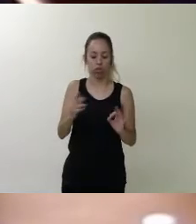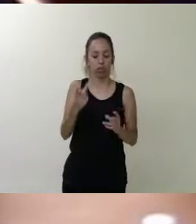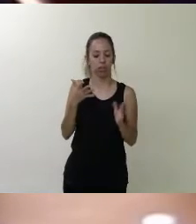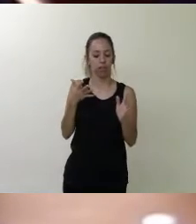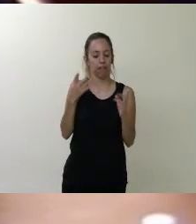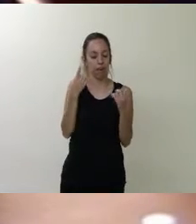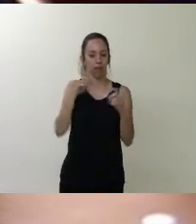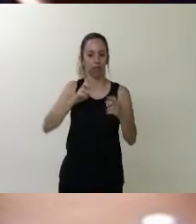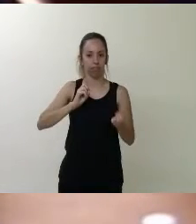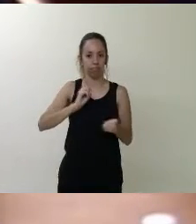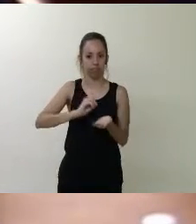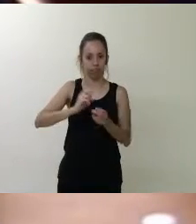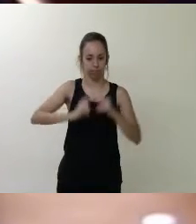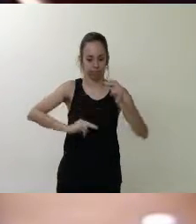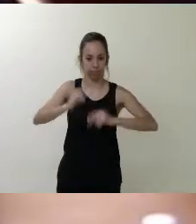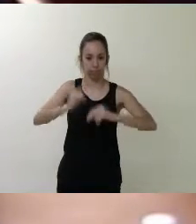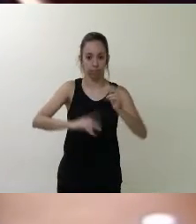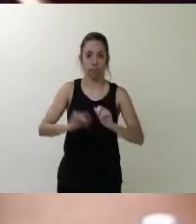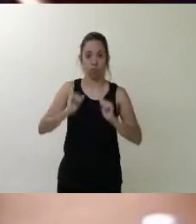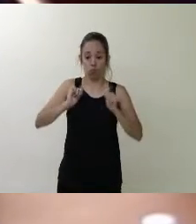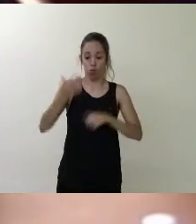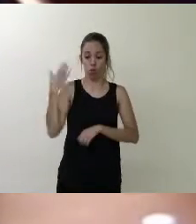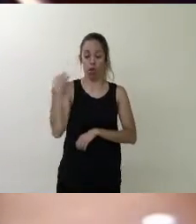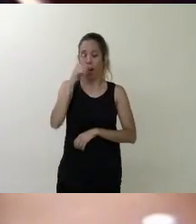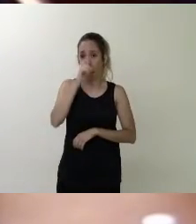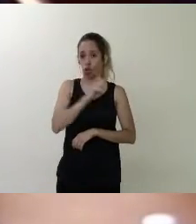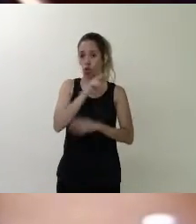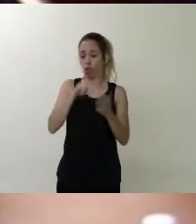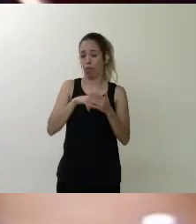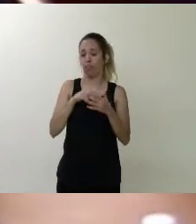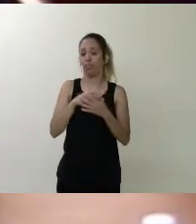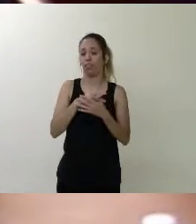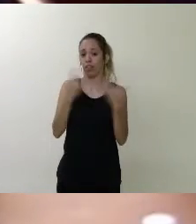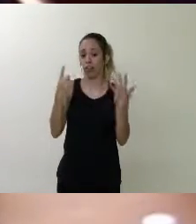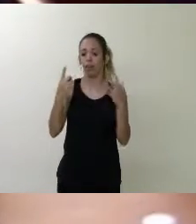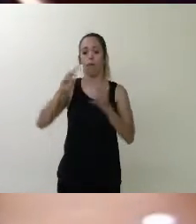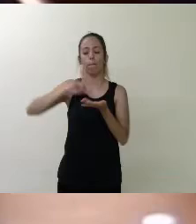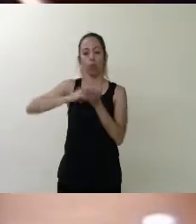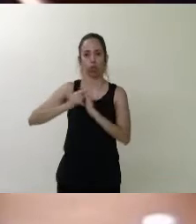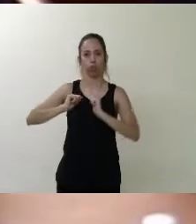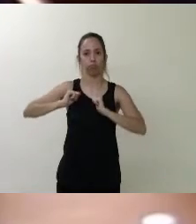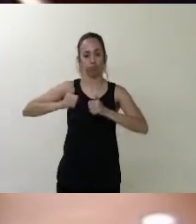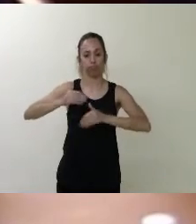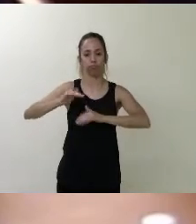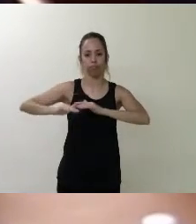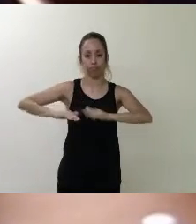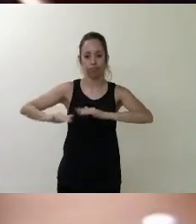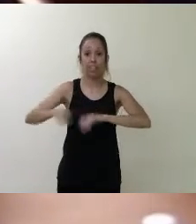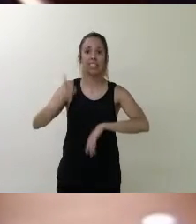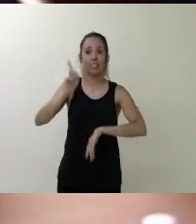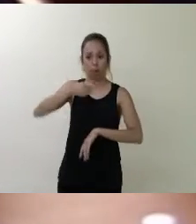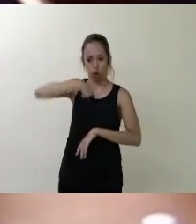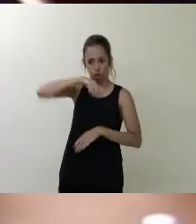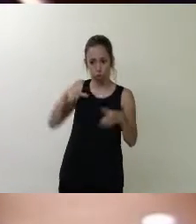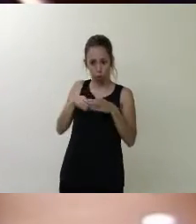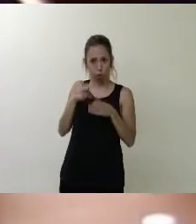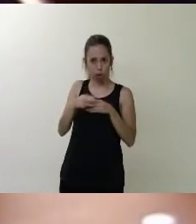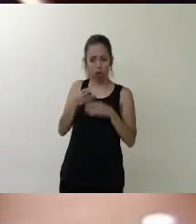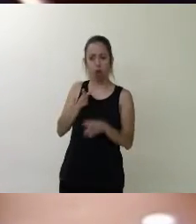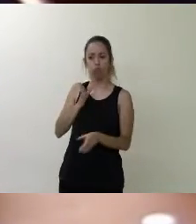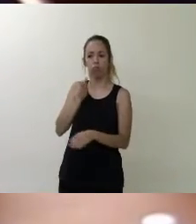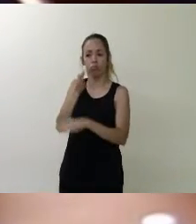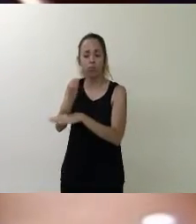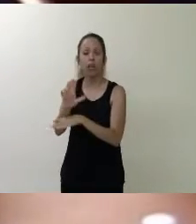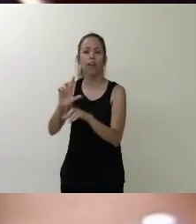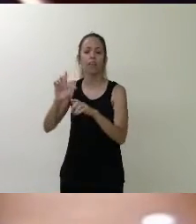proyecto del año 2016, el año 2016 se finalizó la redacción del proyecto. Hemos tenido bastantes reuniones con los vecinos afectados, en